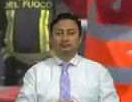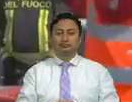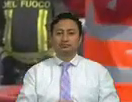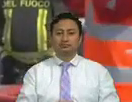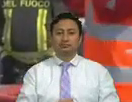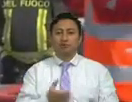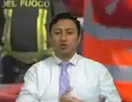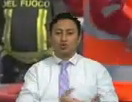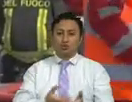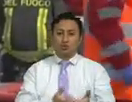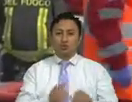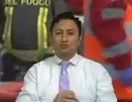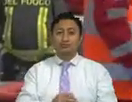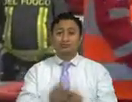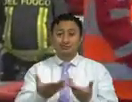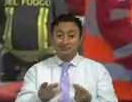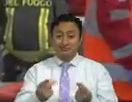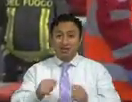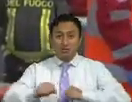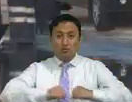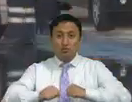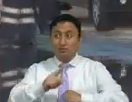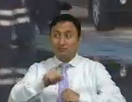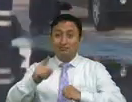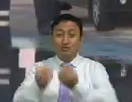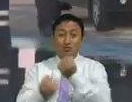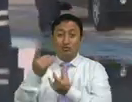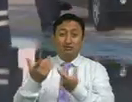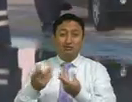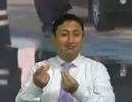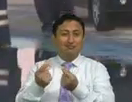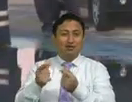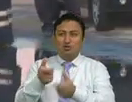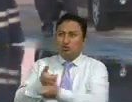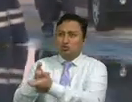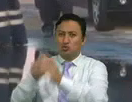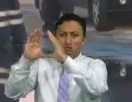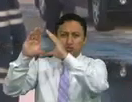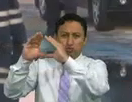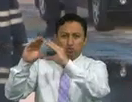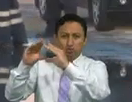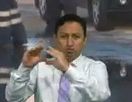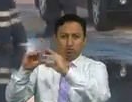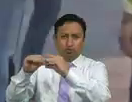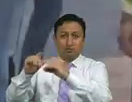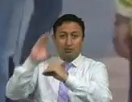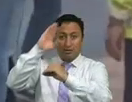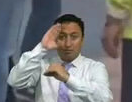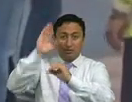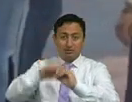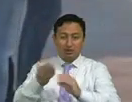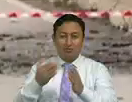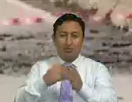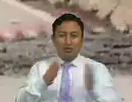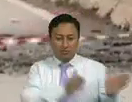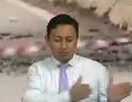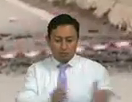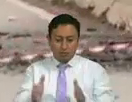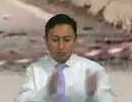bomberos trabajaron para controlar las llamas mientras que policías restauraron el orden en la vía